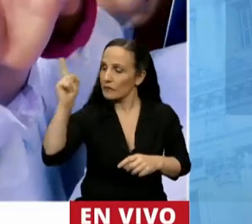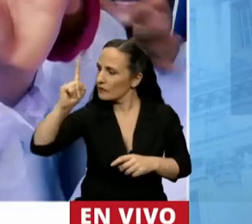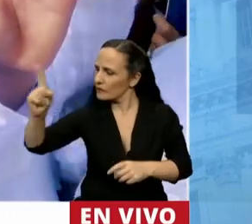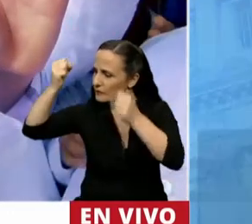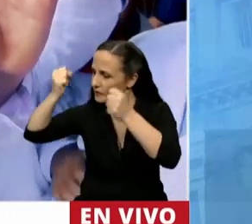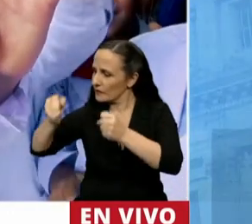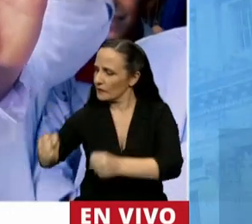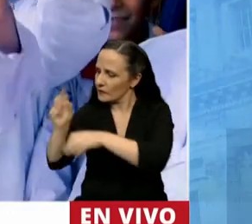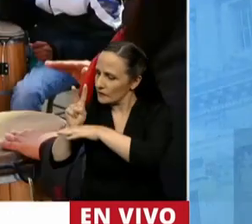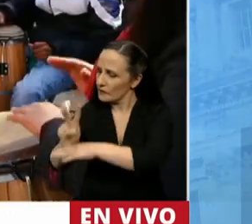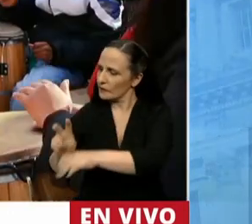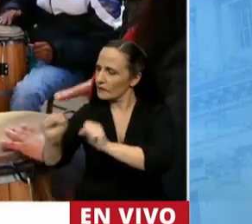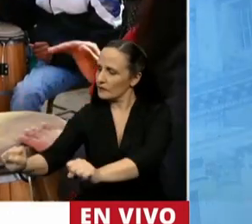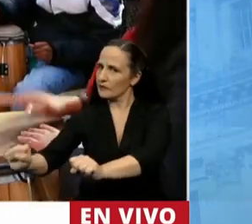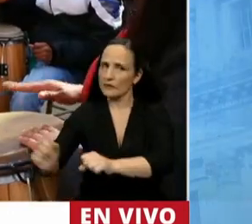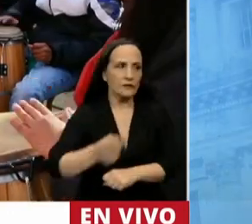yo creo